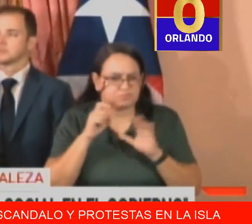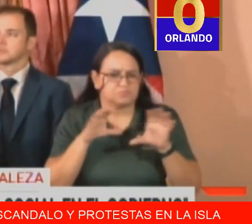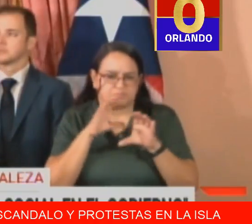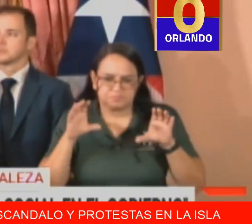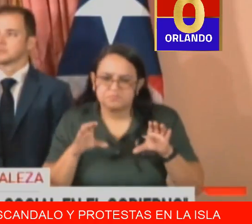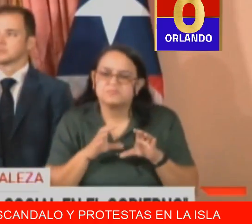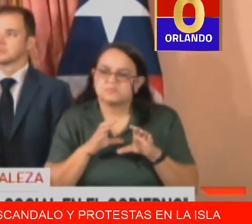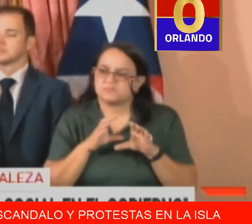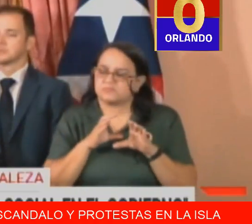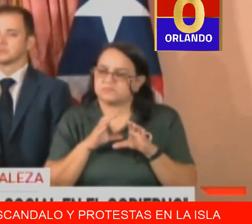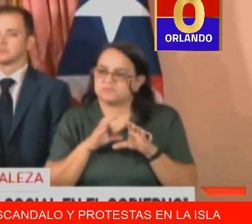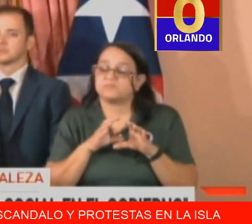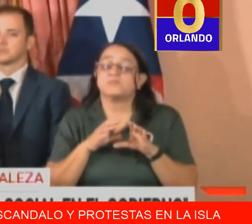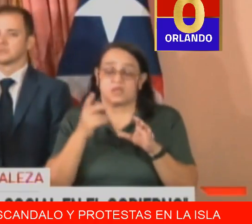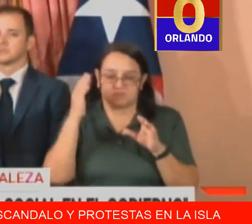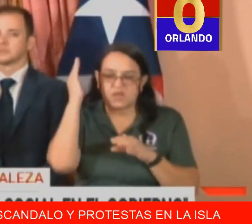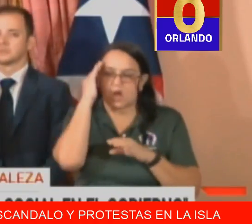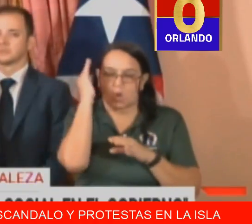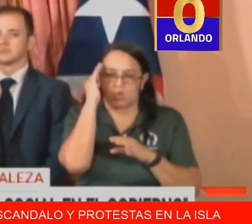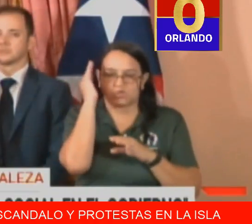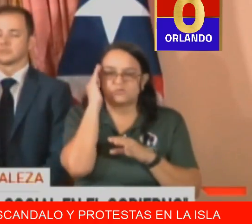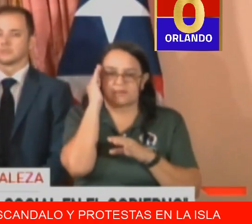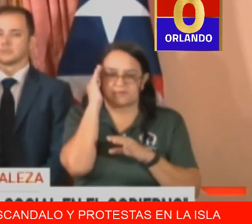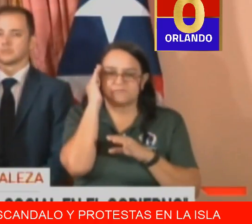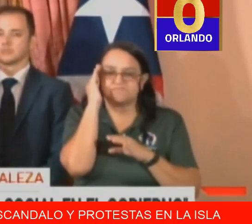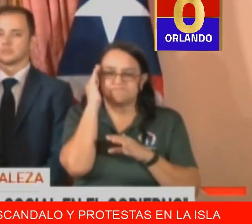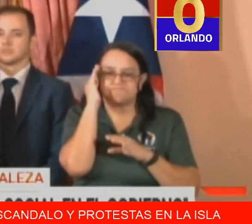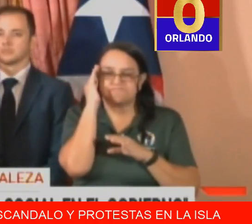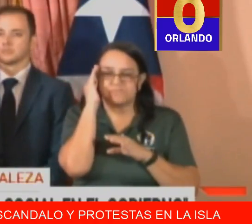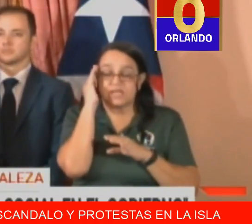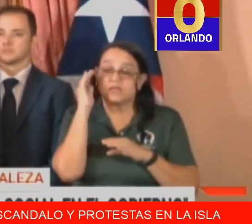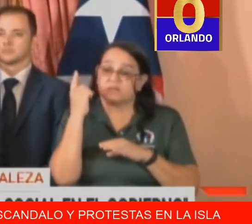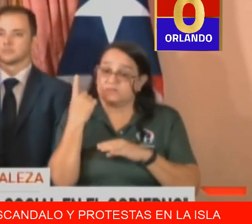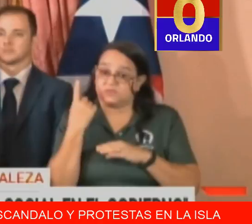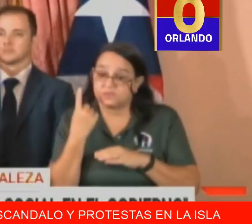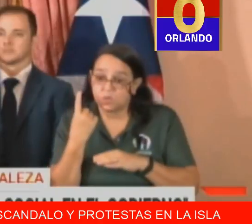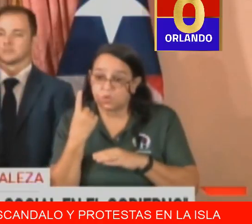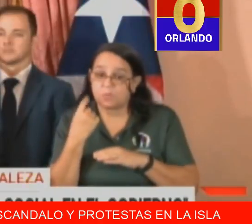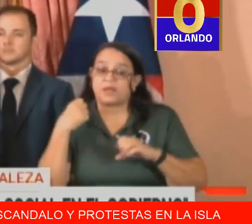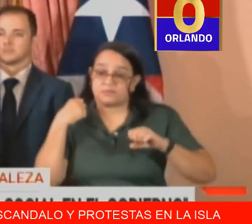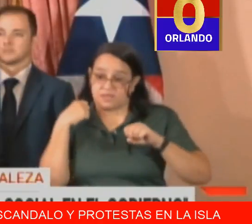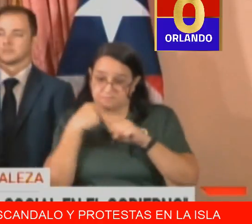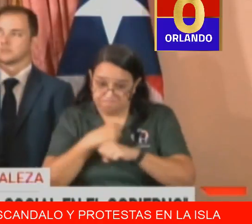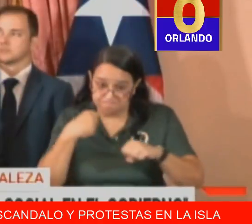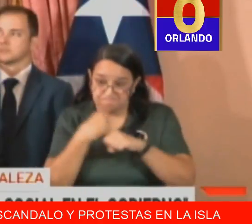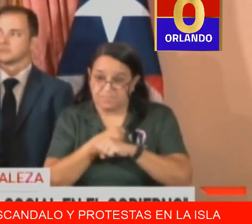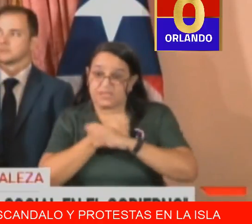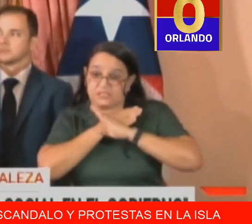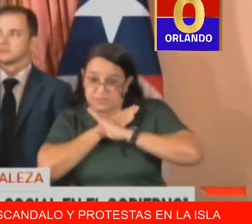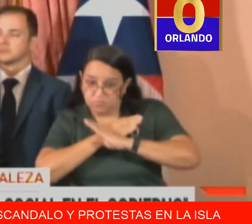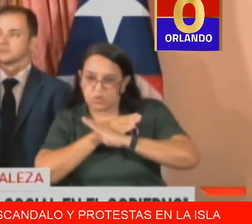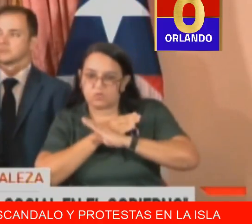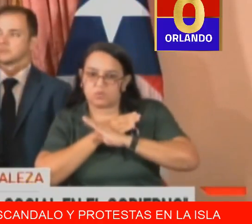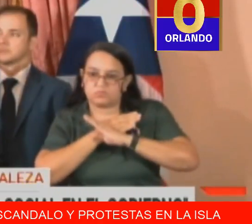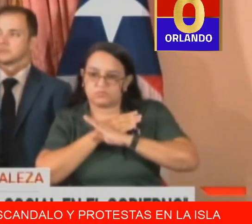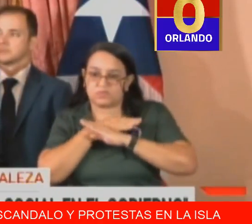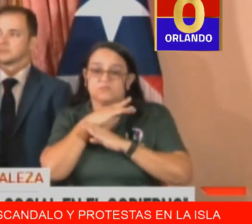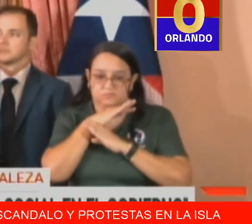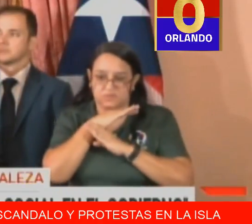reconocer, y esto es importante, a reconocer que si uno va a batallar la corrupción, la va a